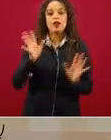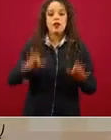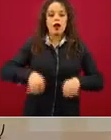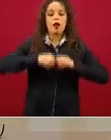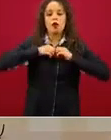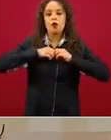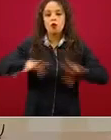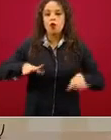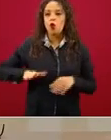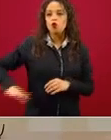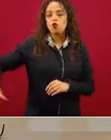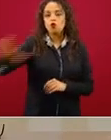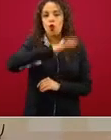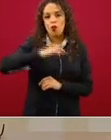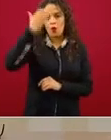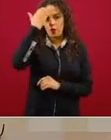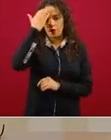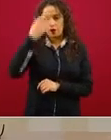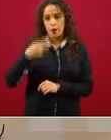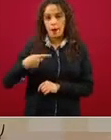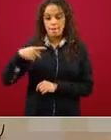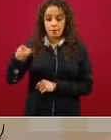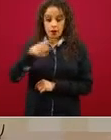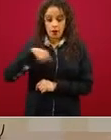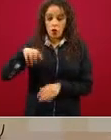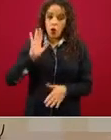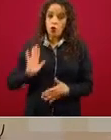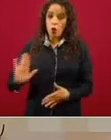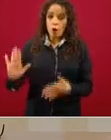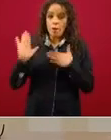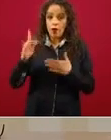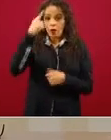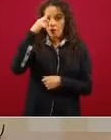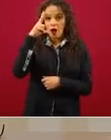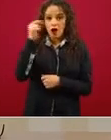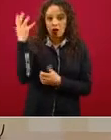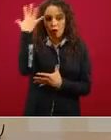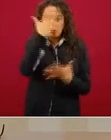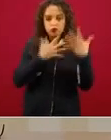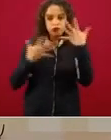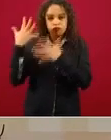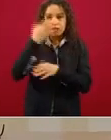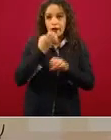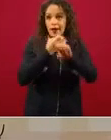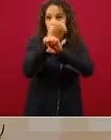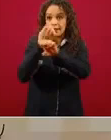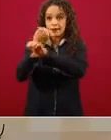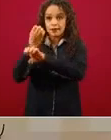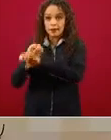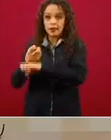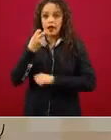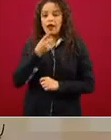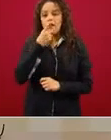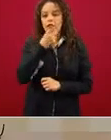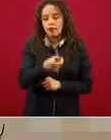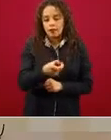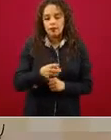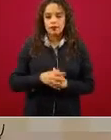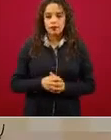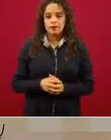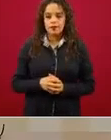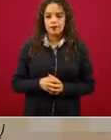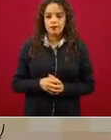compromiso para no causar ruido, confusión en las poblaciones de los estados es no vamos a